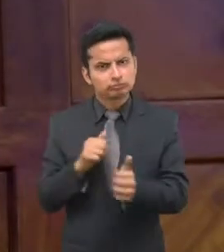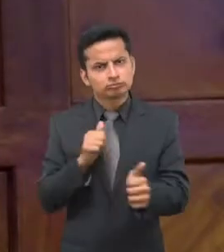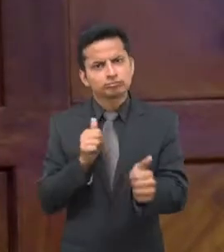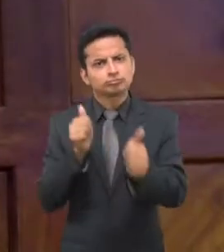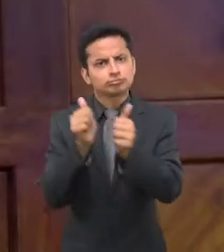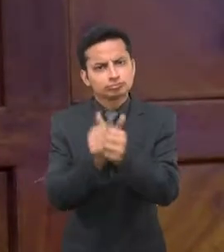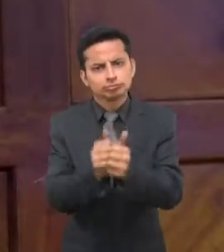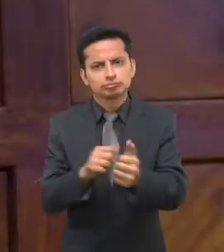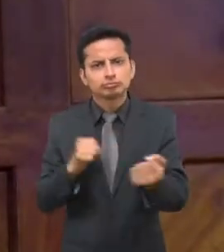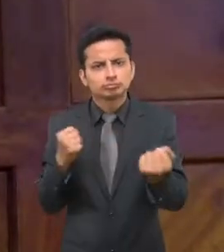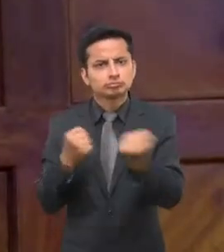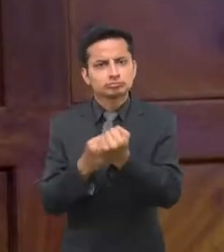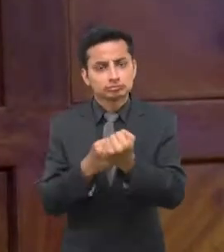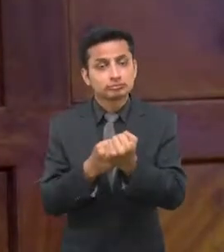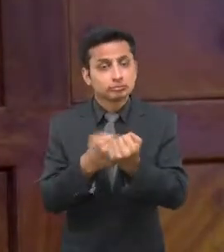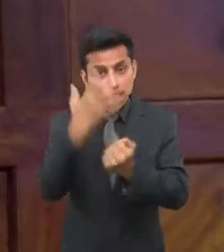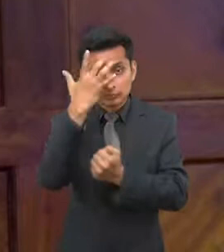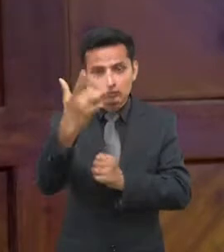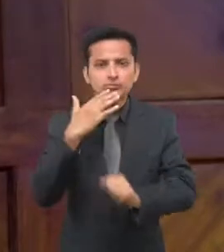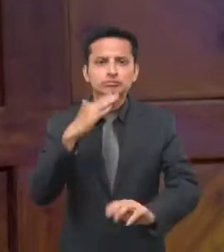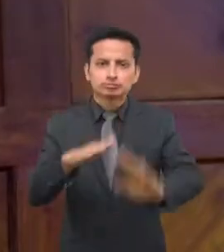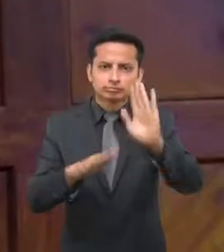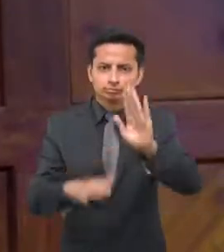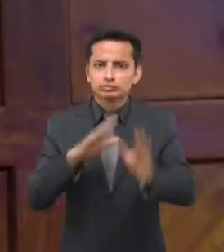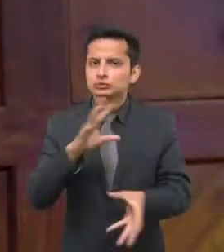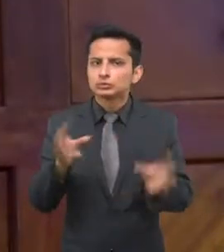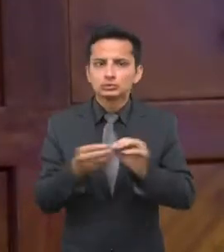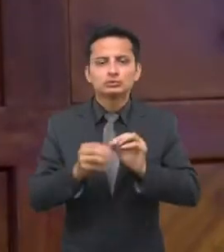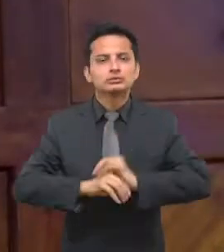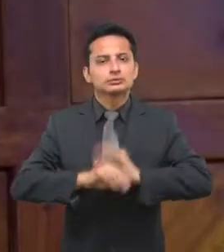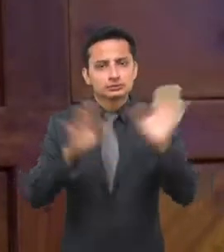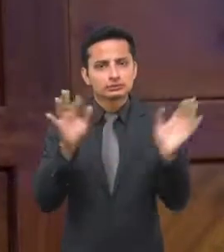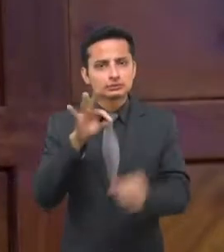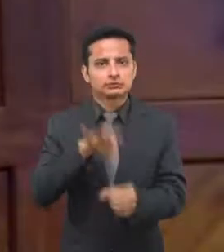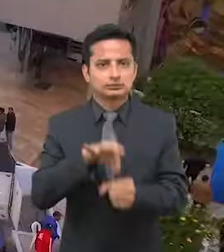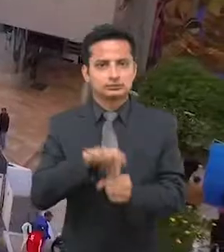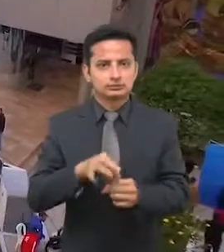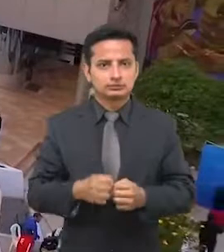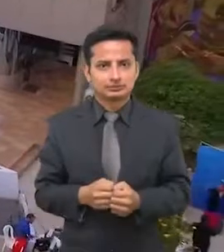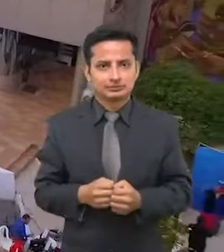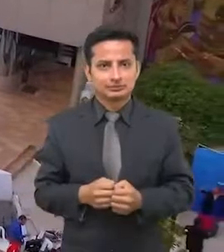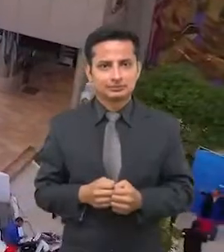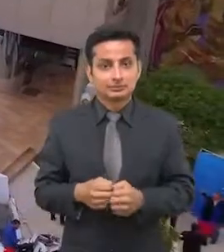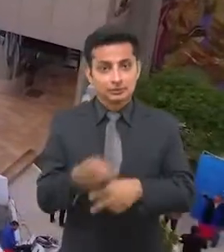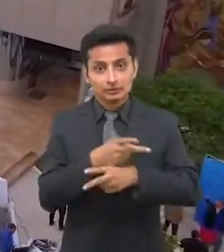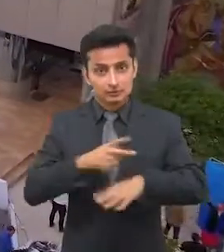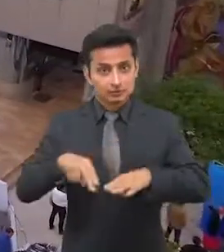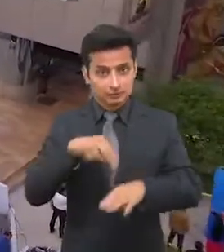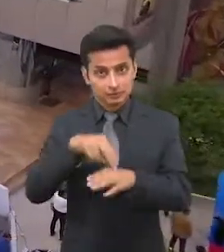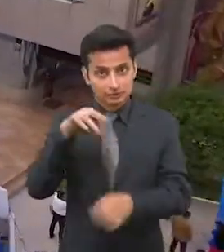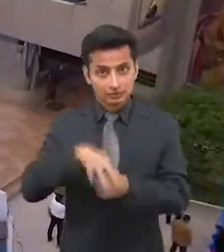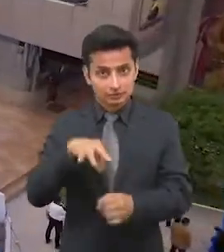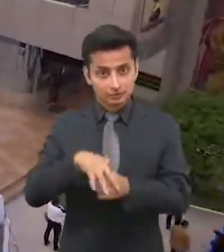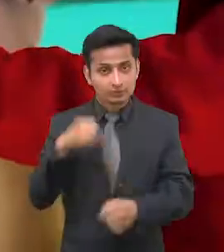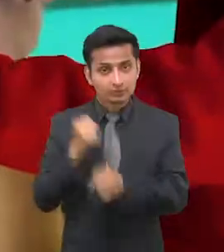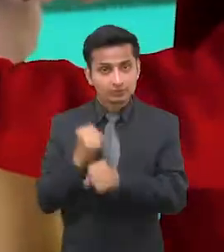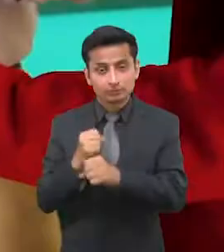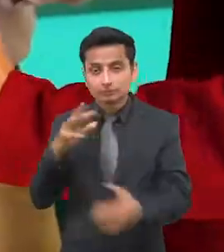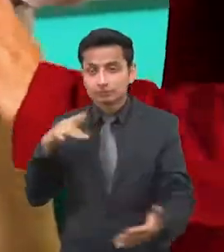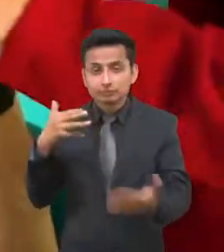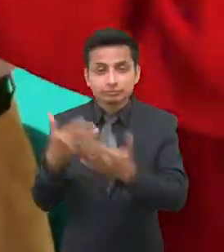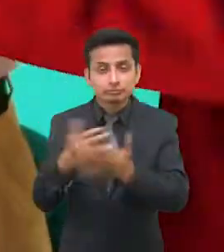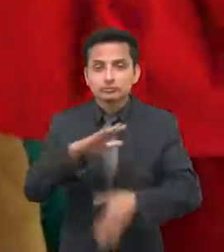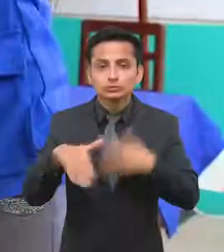de acompañantes comprometidos con la transparencia electoral. El CNE trabaja para garantizar